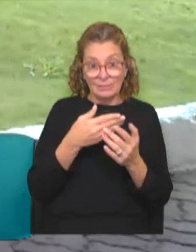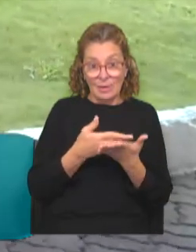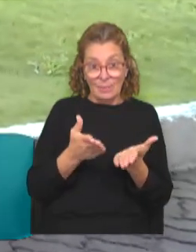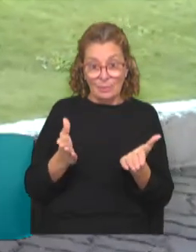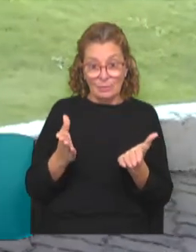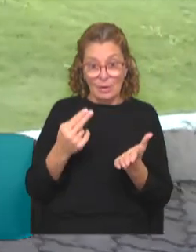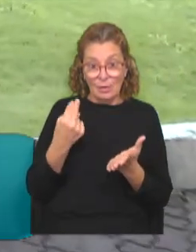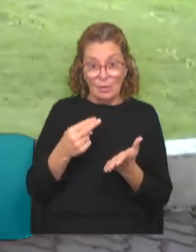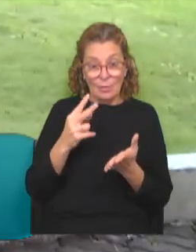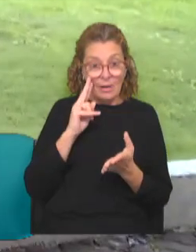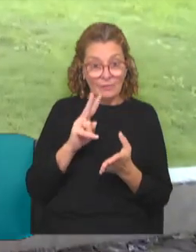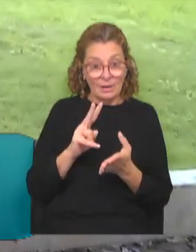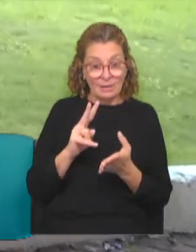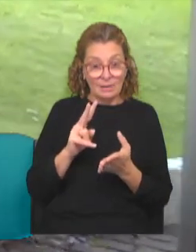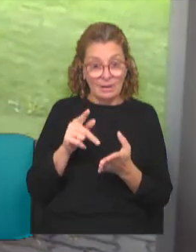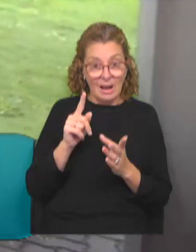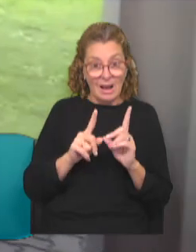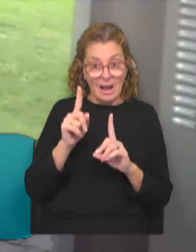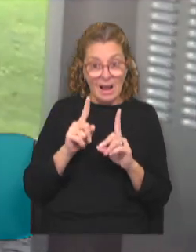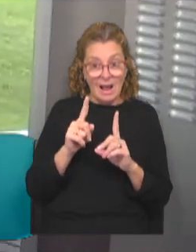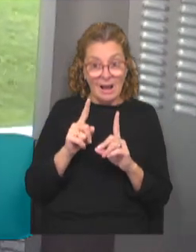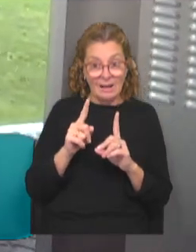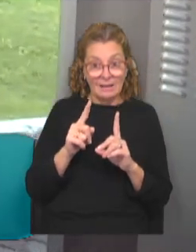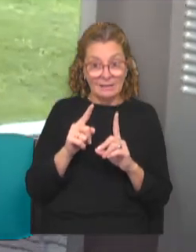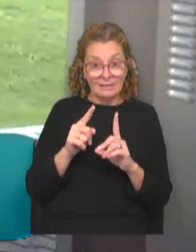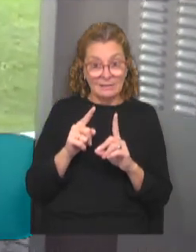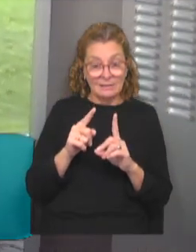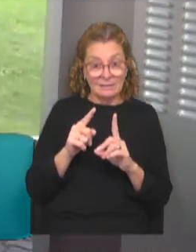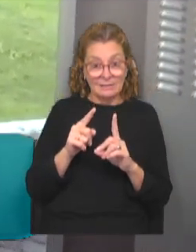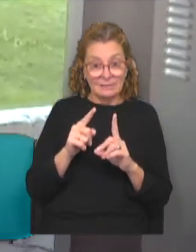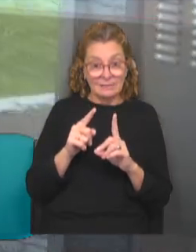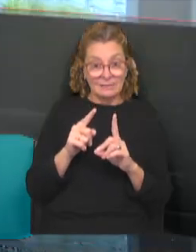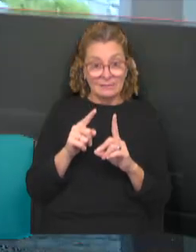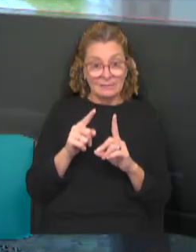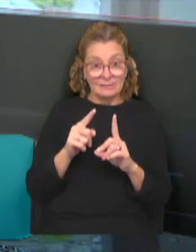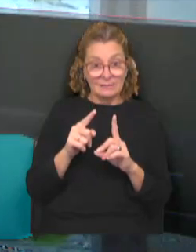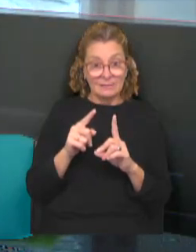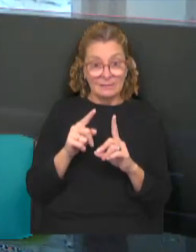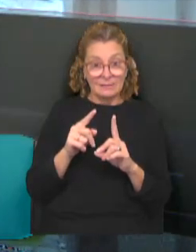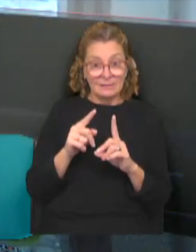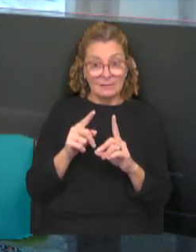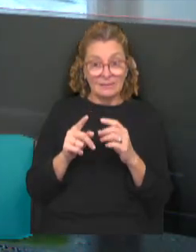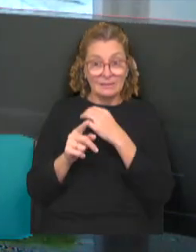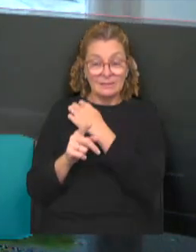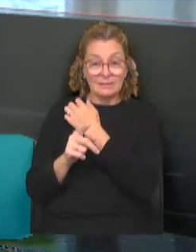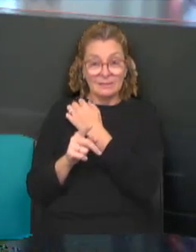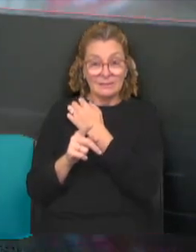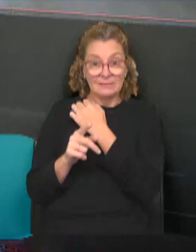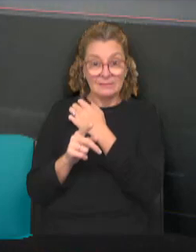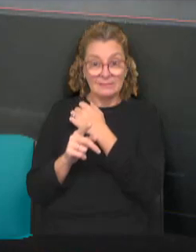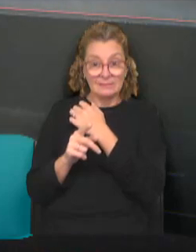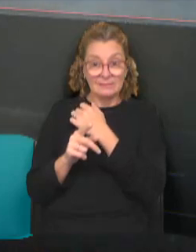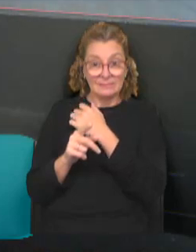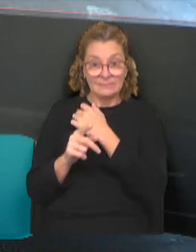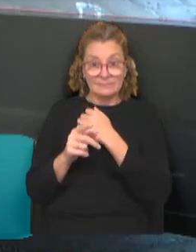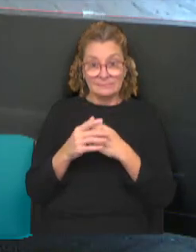mostrar nunca lo vieron. Es algo. Ahí es donde, pará, donde estás vos es donde lavo el auto. Ahí es donde lavas el auto automático. ¿Lo